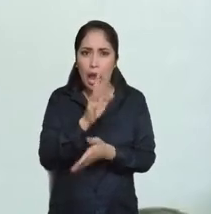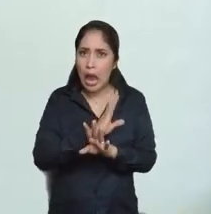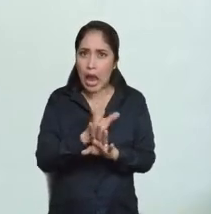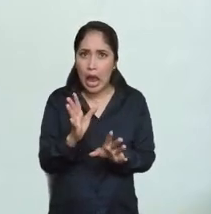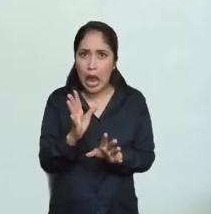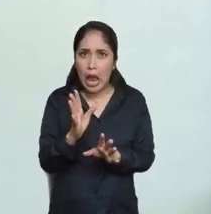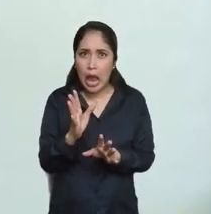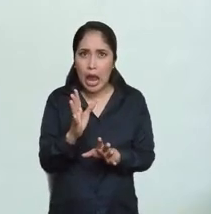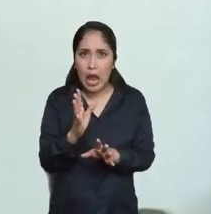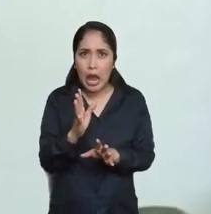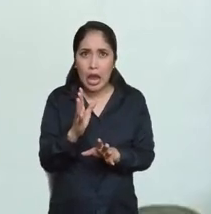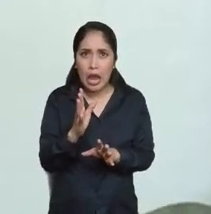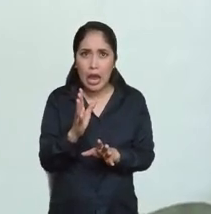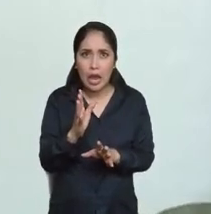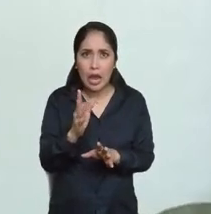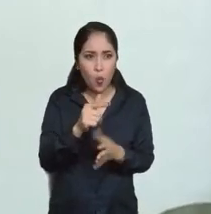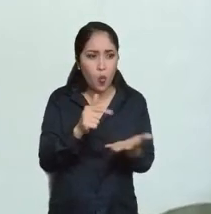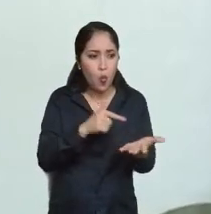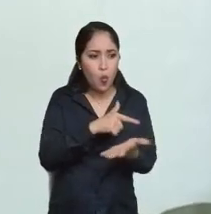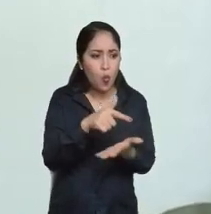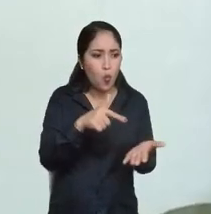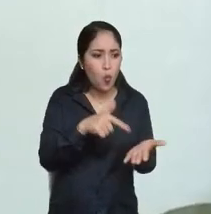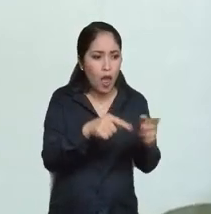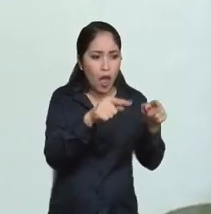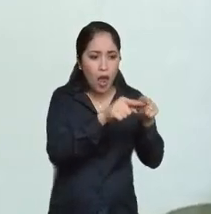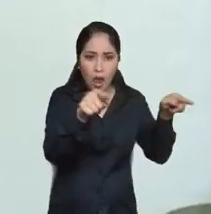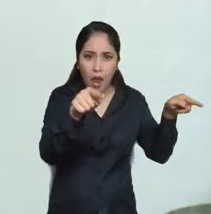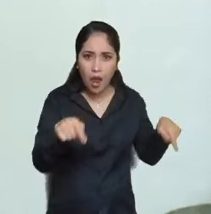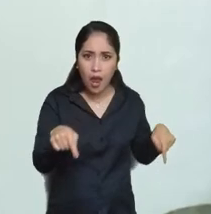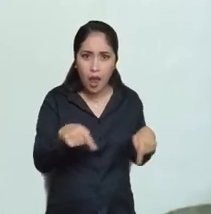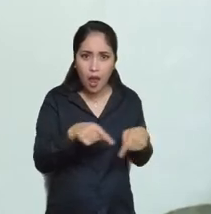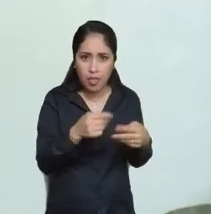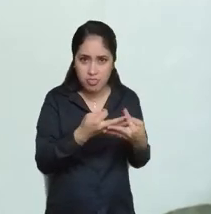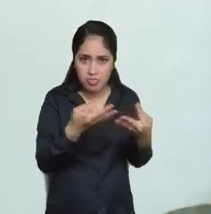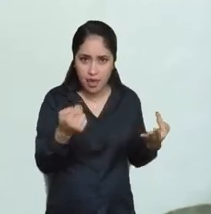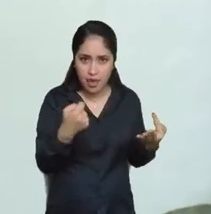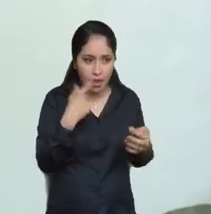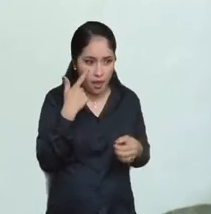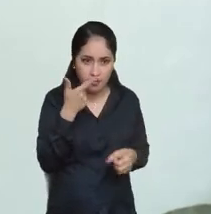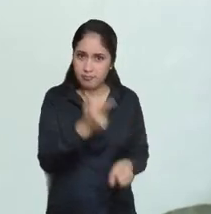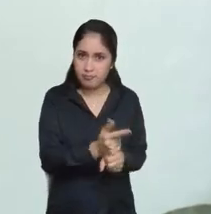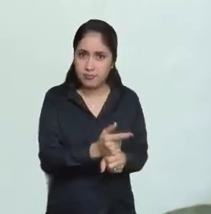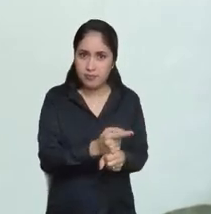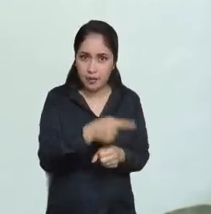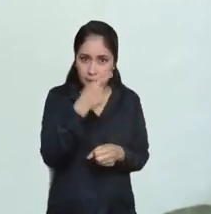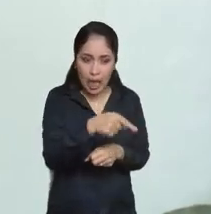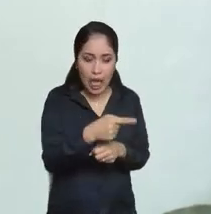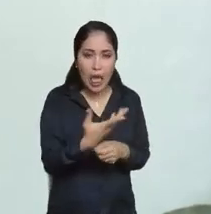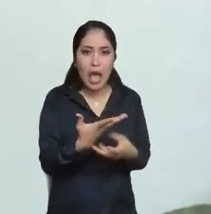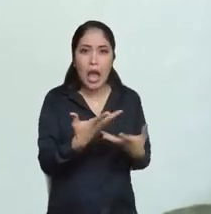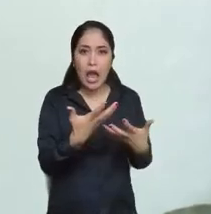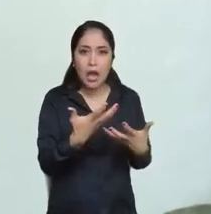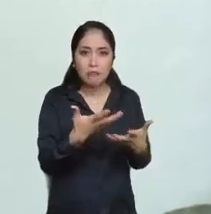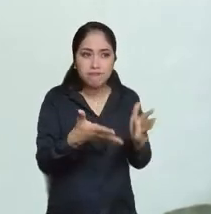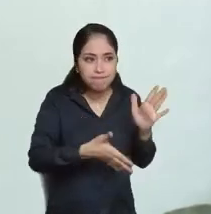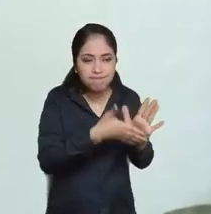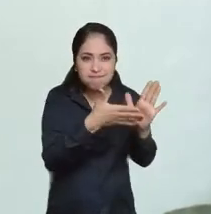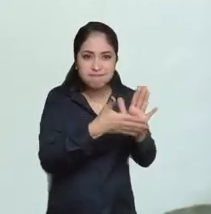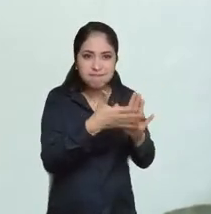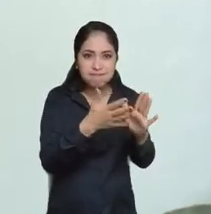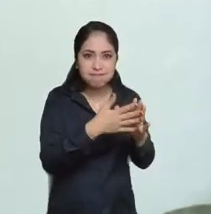su indicación, un terreno donde se continuará con la siguiente fase. Fue compromiso hacer este año otro centro en